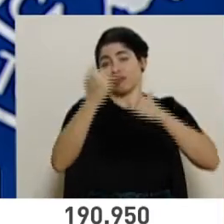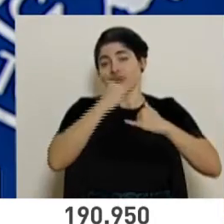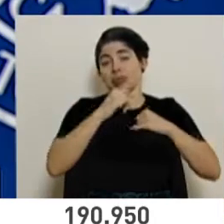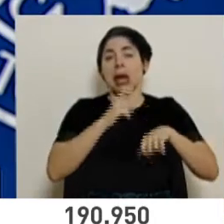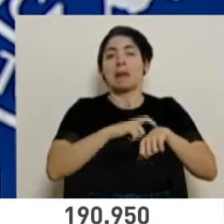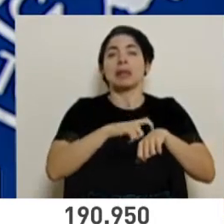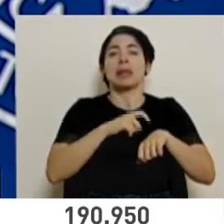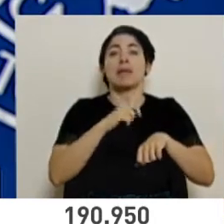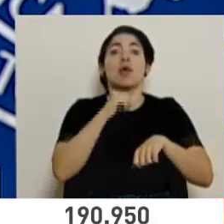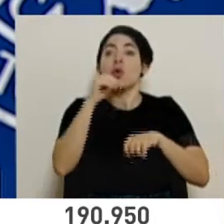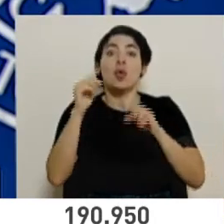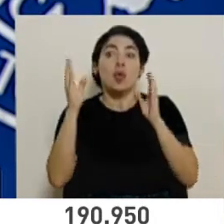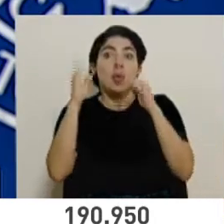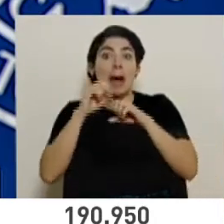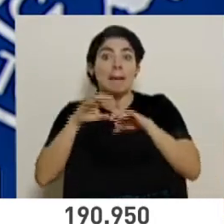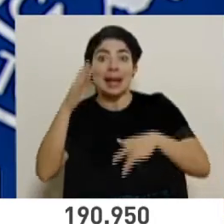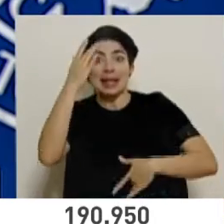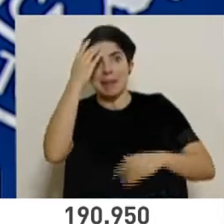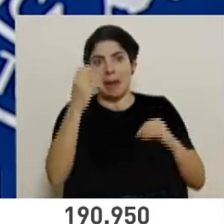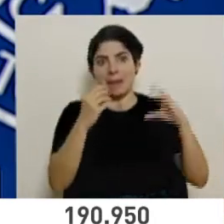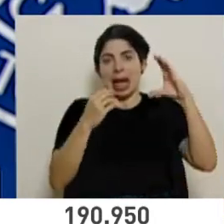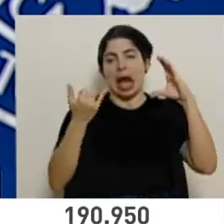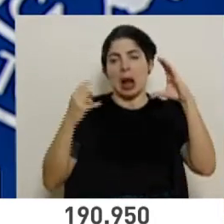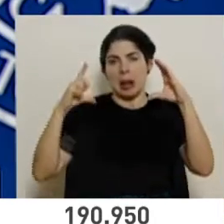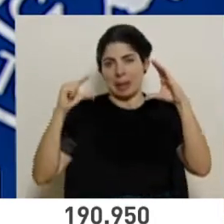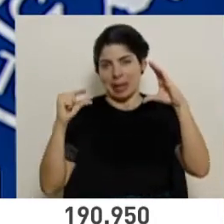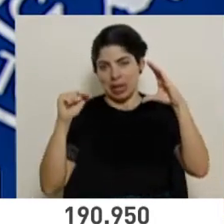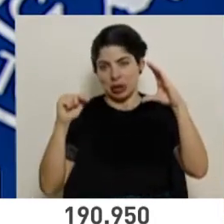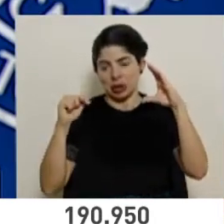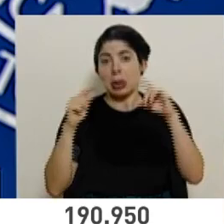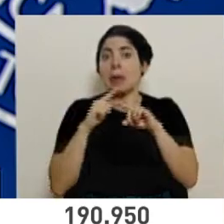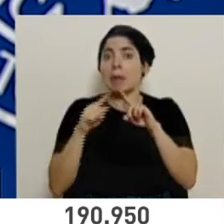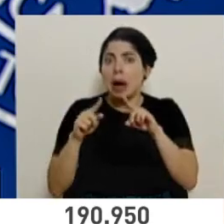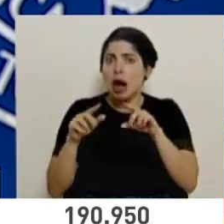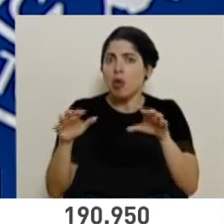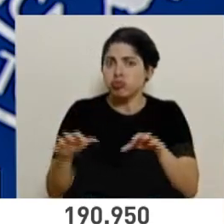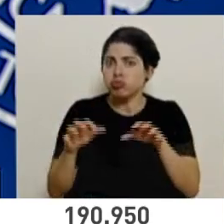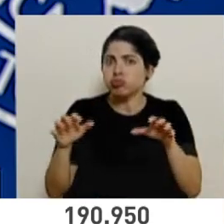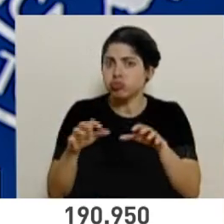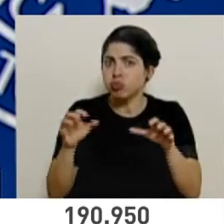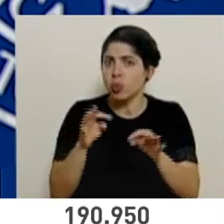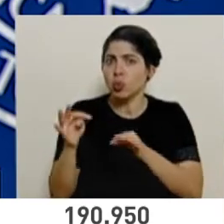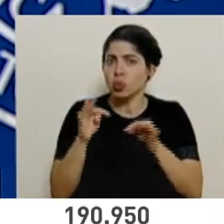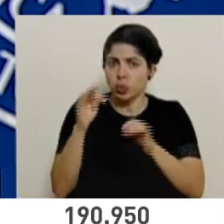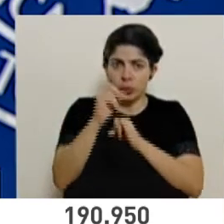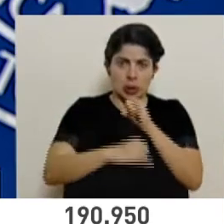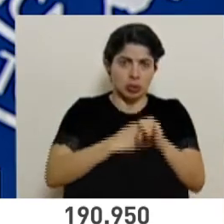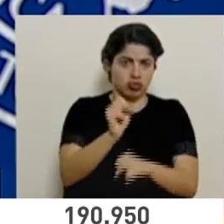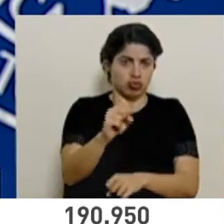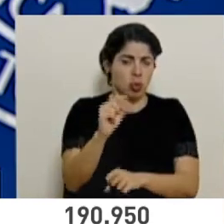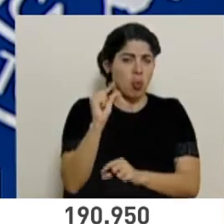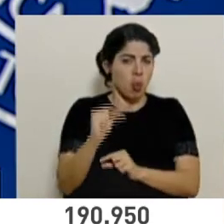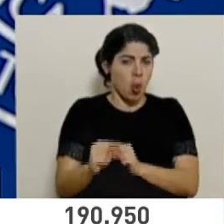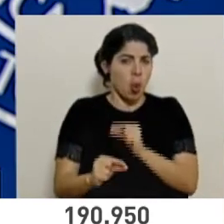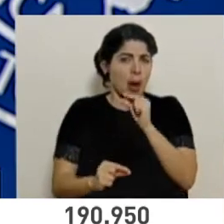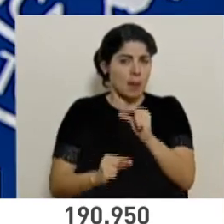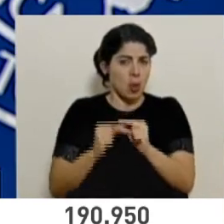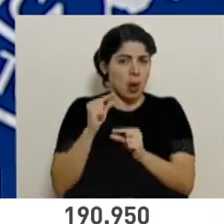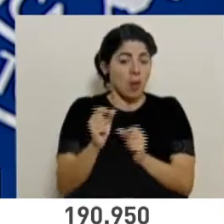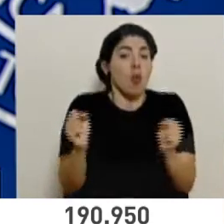tiempos no de pandemia. Sin embargo, hemos logrado reactivar el turismo internacional de forma gradual y de una